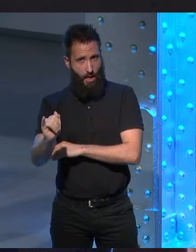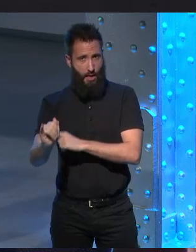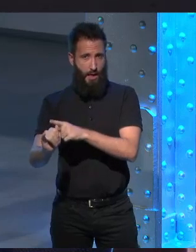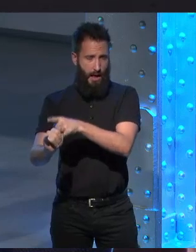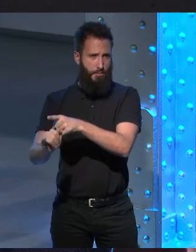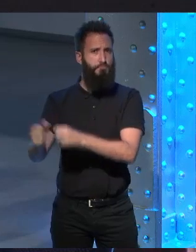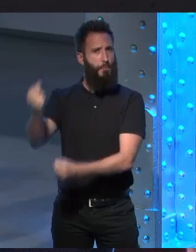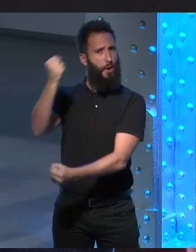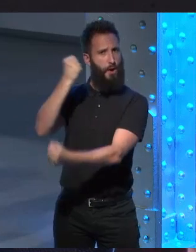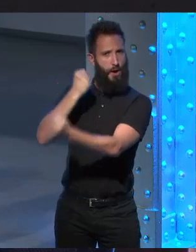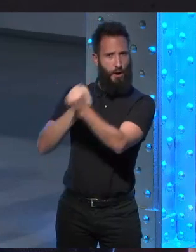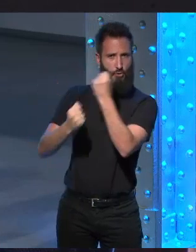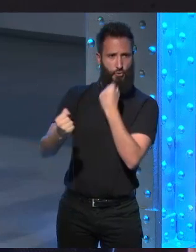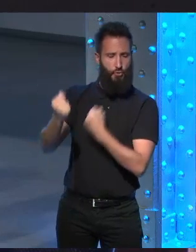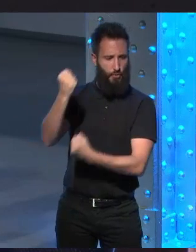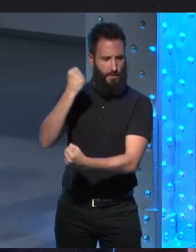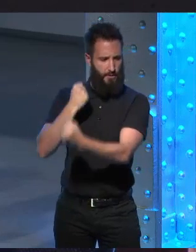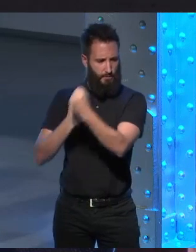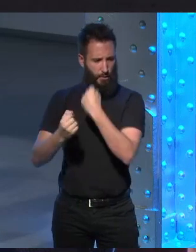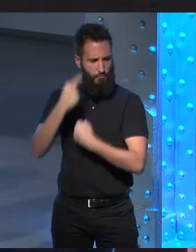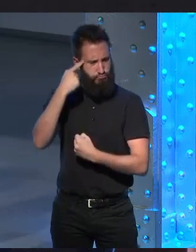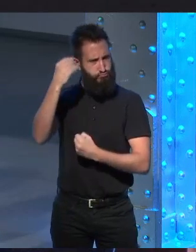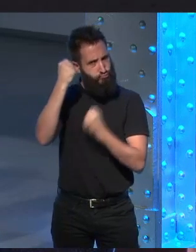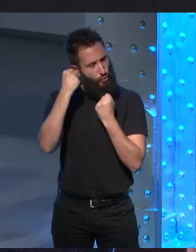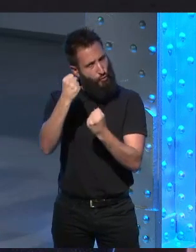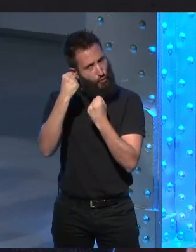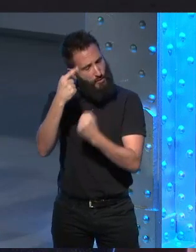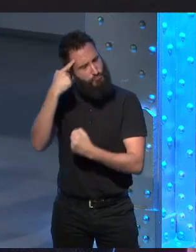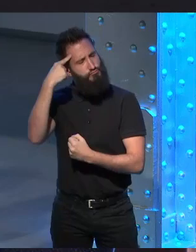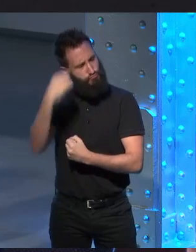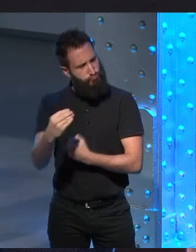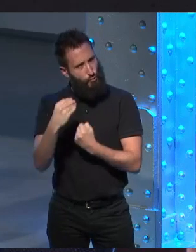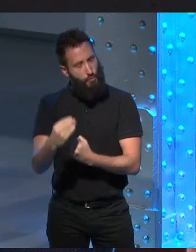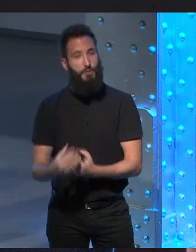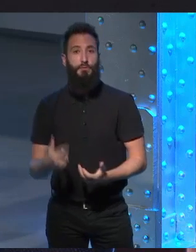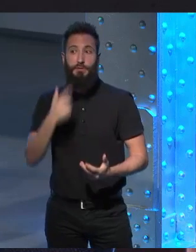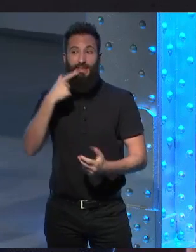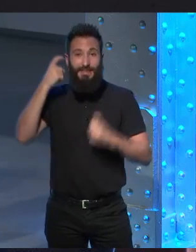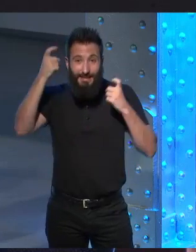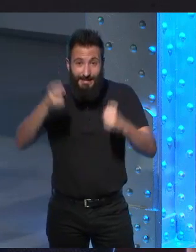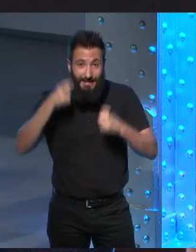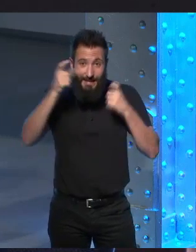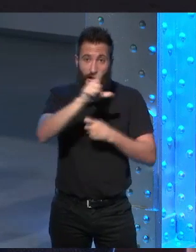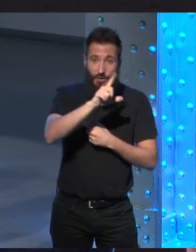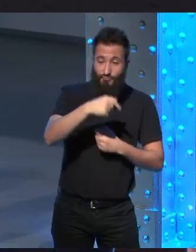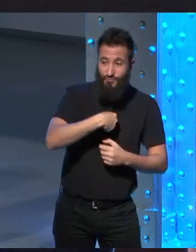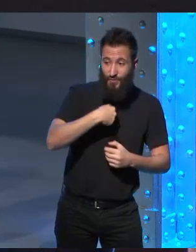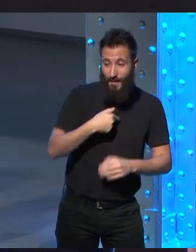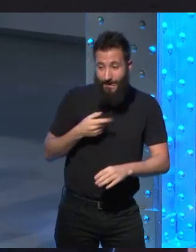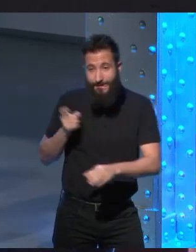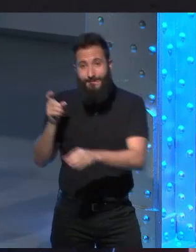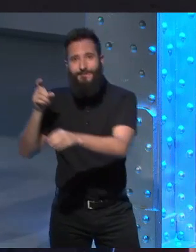un economista que sabe mucho. No sé si es bueno o malo, pero sabe mucho. Y este hombre ha intentado meterme por el camino